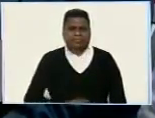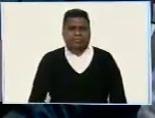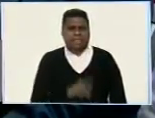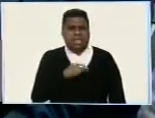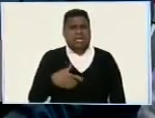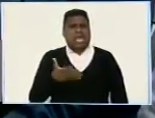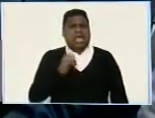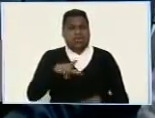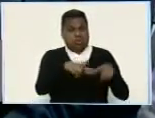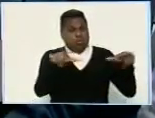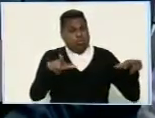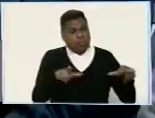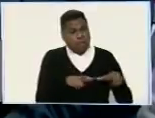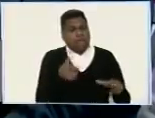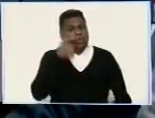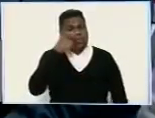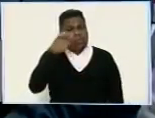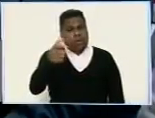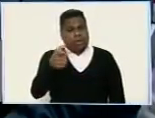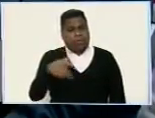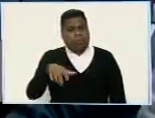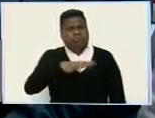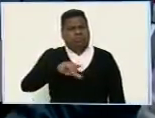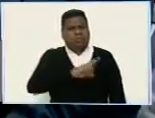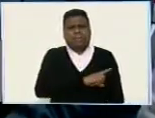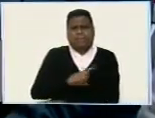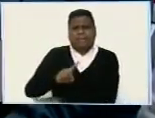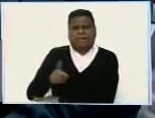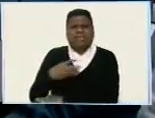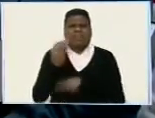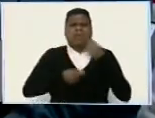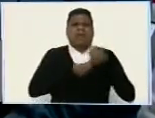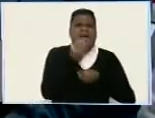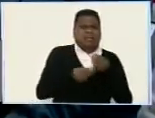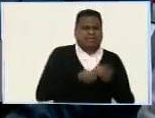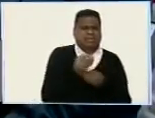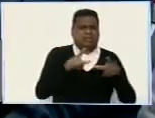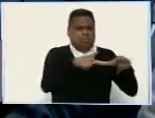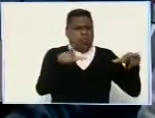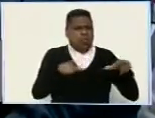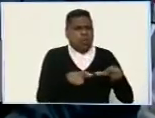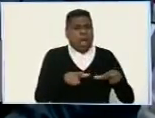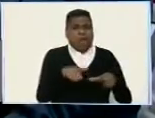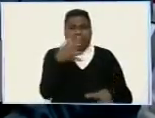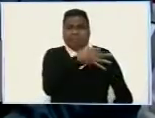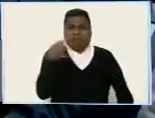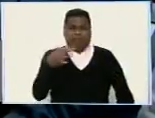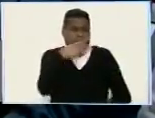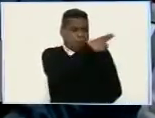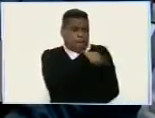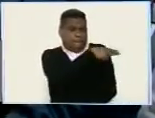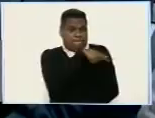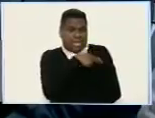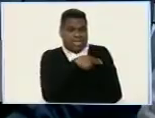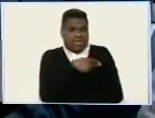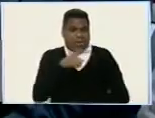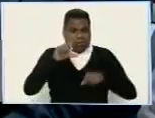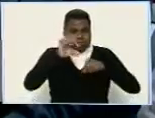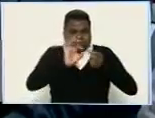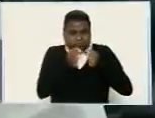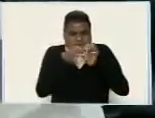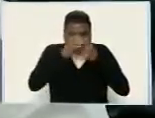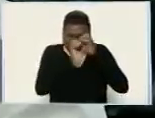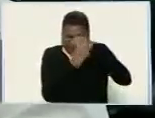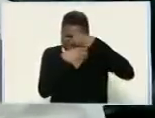y un espacio y un pueblo para mandar y para crear ese extraordinario Centro Nacional de Genética. Y ahí,